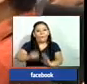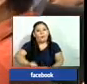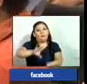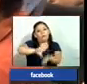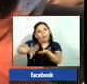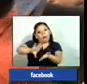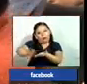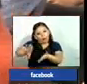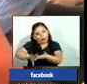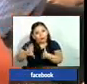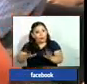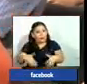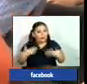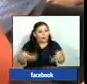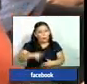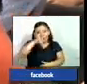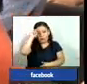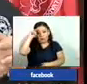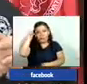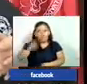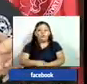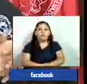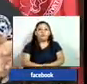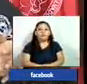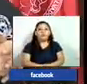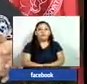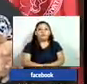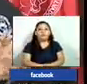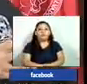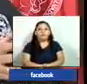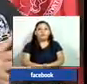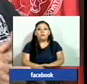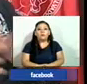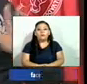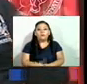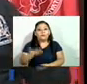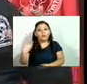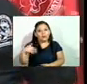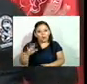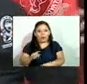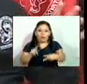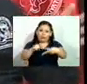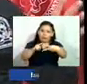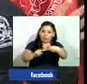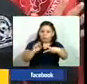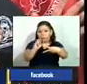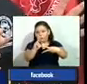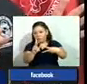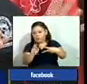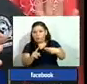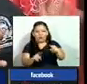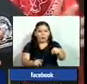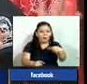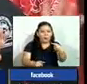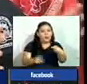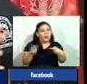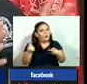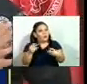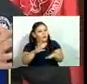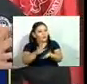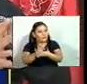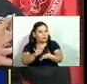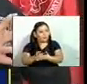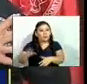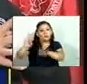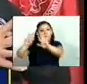económica por haber perdido su fuente de ingreso el proyecto lo presentamos con dos alternativas una alternativa tiene un costo de